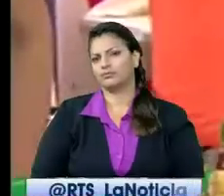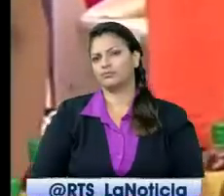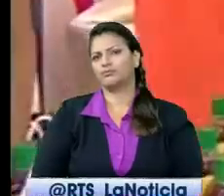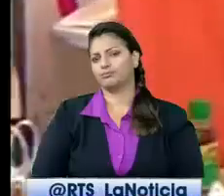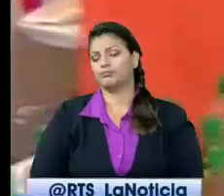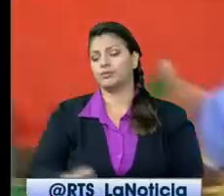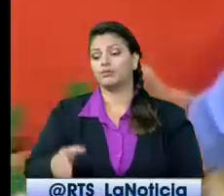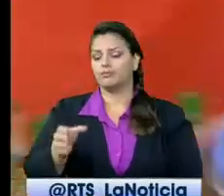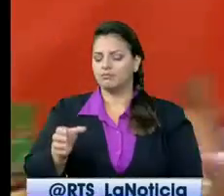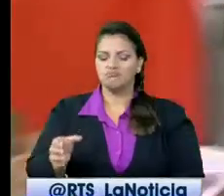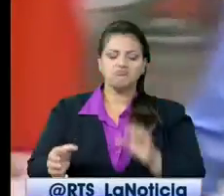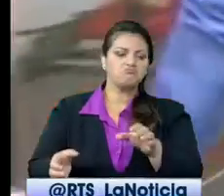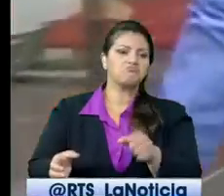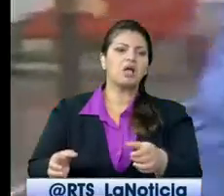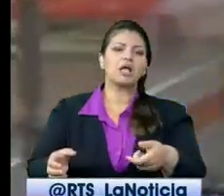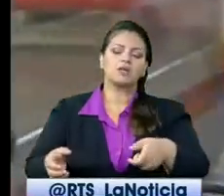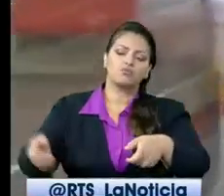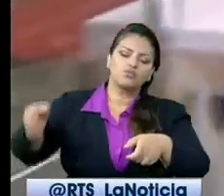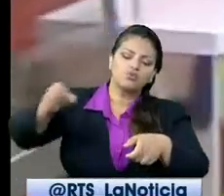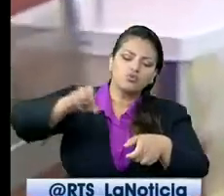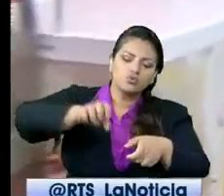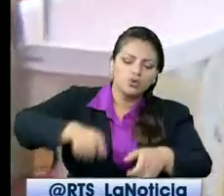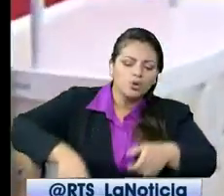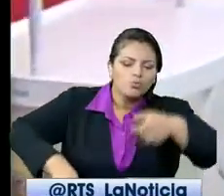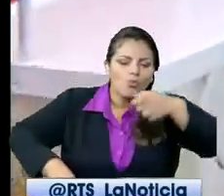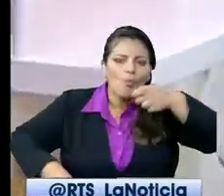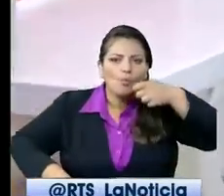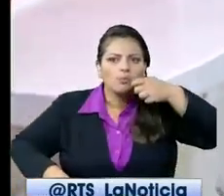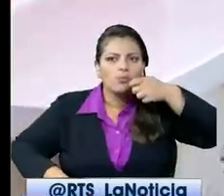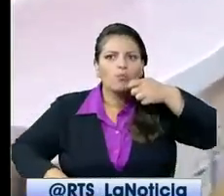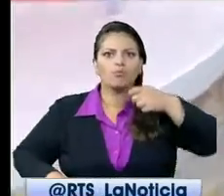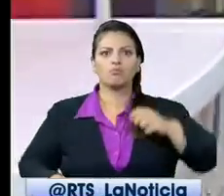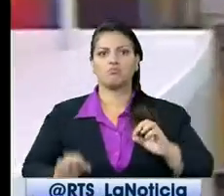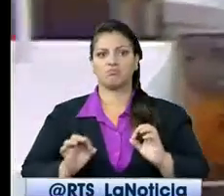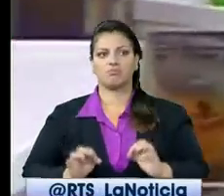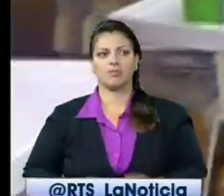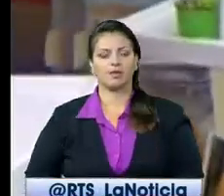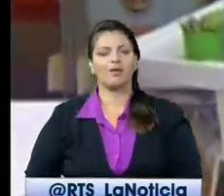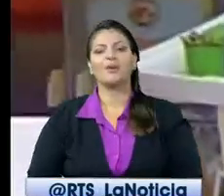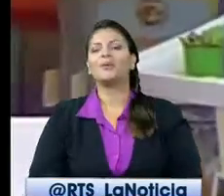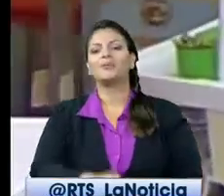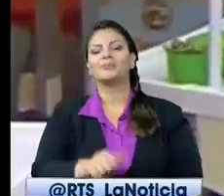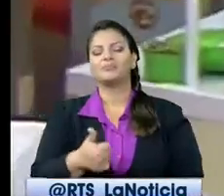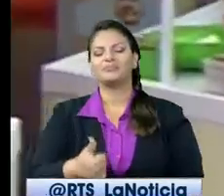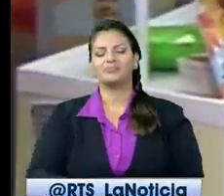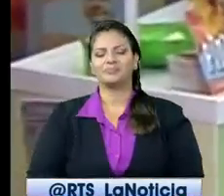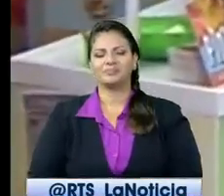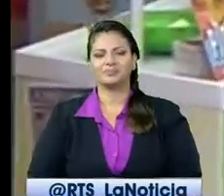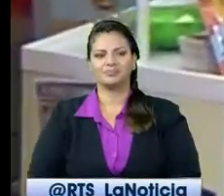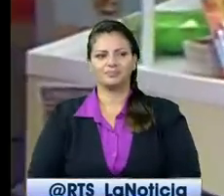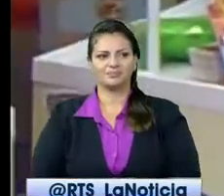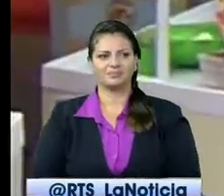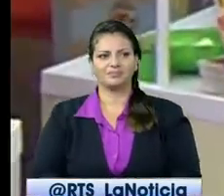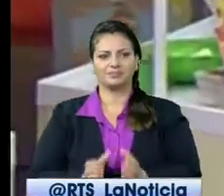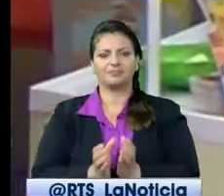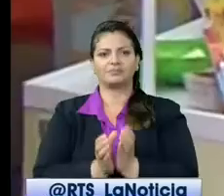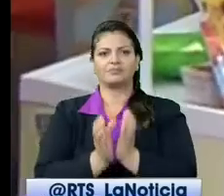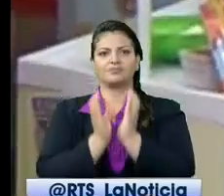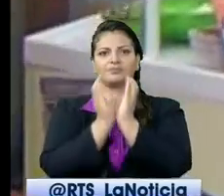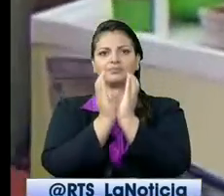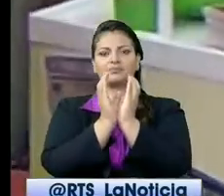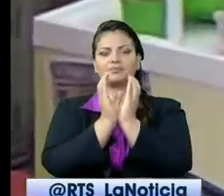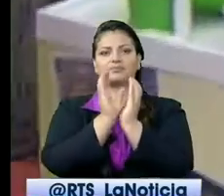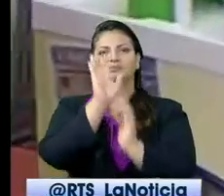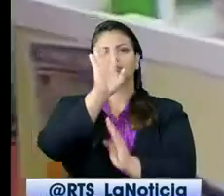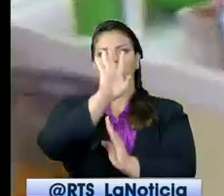Muchísimas gracias. Qué bueno. Acá, por ejemplo, hay otro emprendimiento... aquí, sumamente interesante, por ejemplo, piña, que ya viene ya lista.